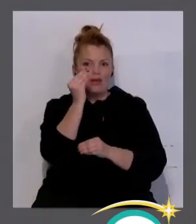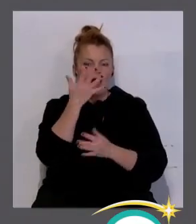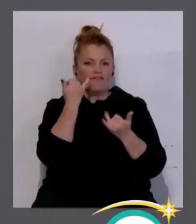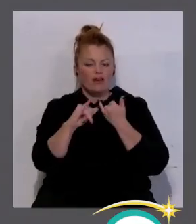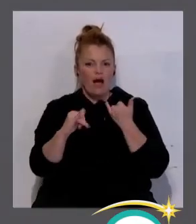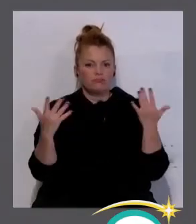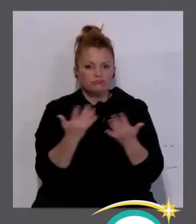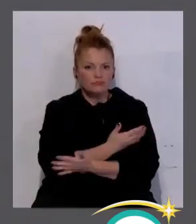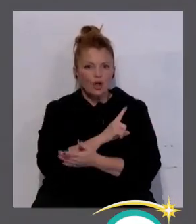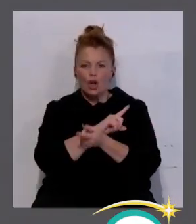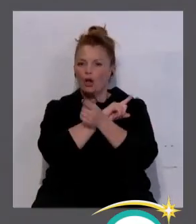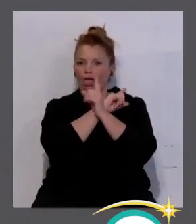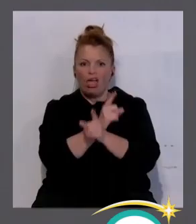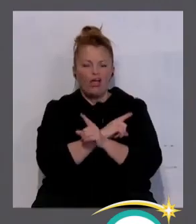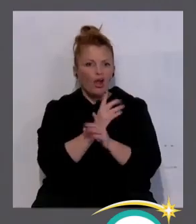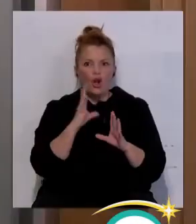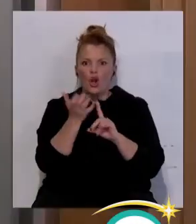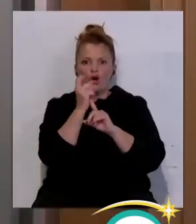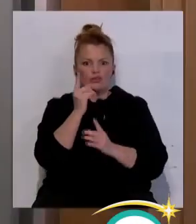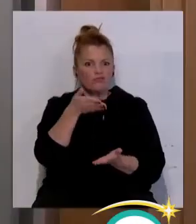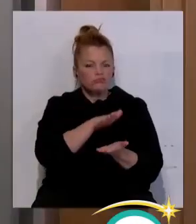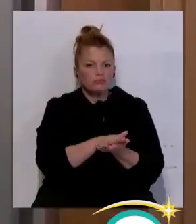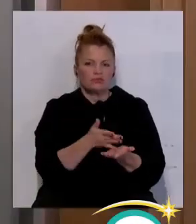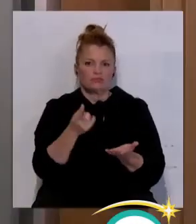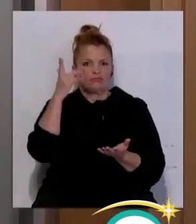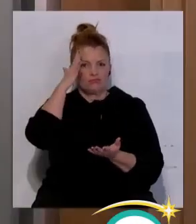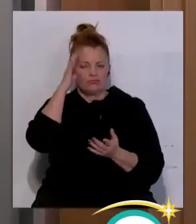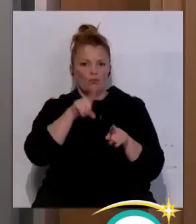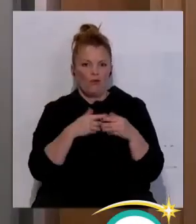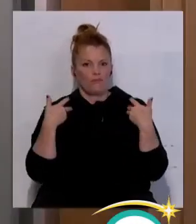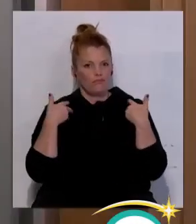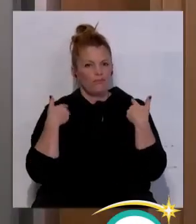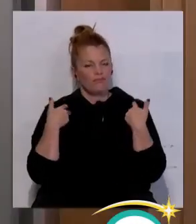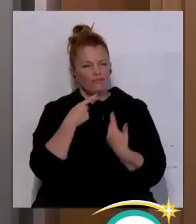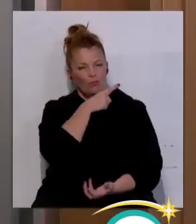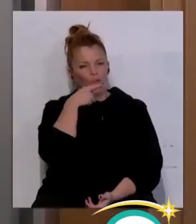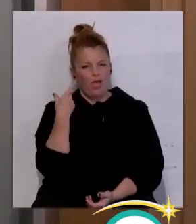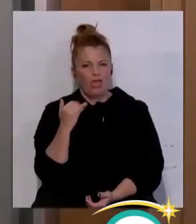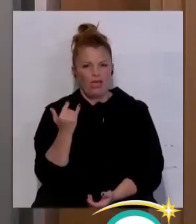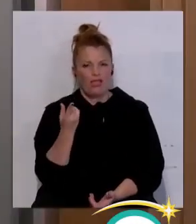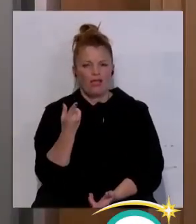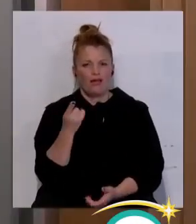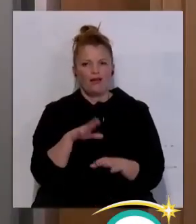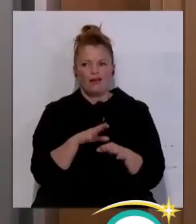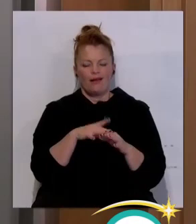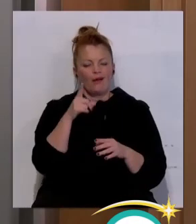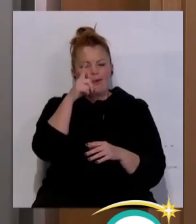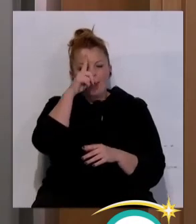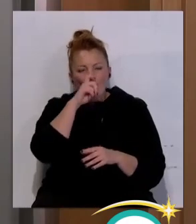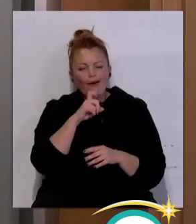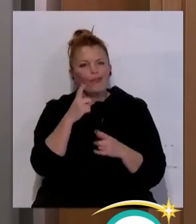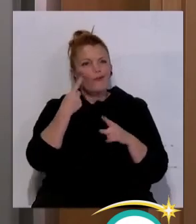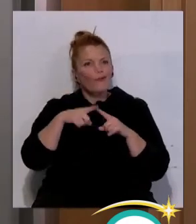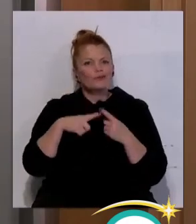tú te quedas embarazada y por alguna razón este bebé no consigue nacer con vida, es muy doloroso. Tienes muy poquitos recuerdos, has pasado muy